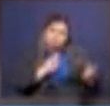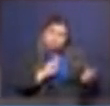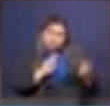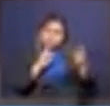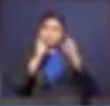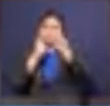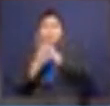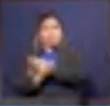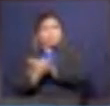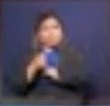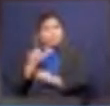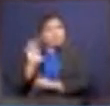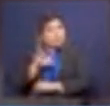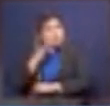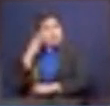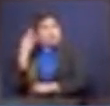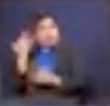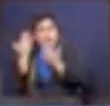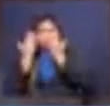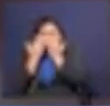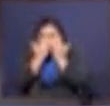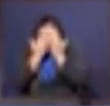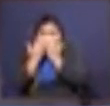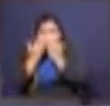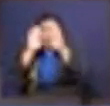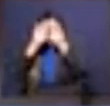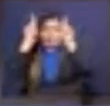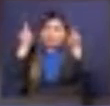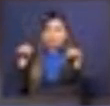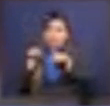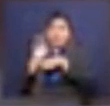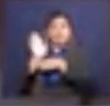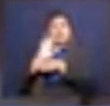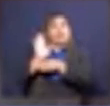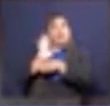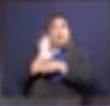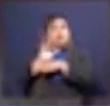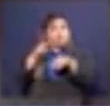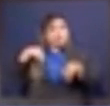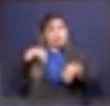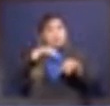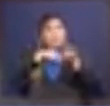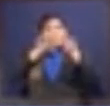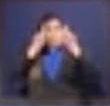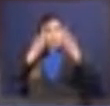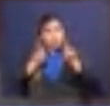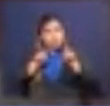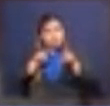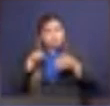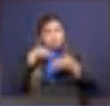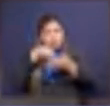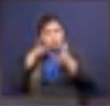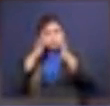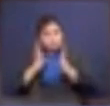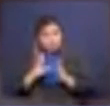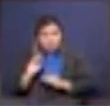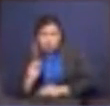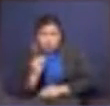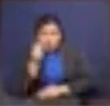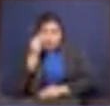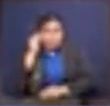Conéctate con la estrella. Ha sido nuestra propuesta de conectar a los estudiantes en casa, por